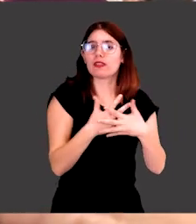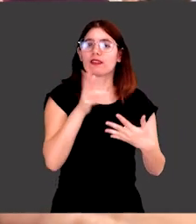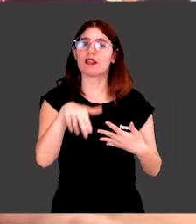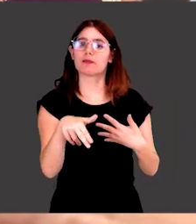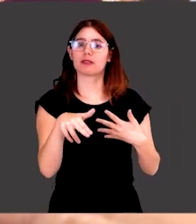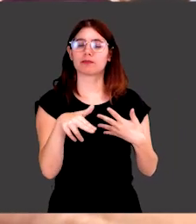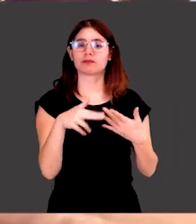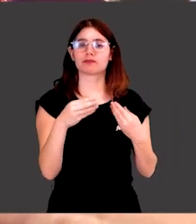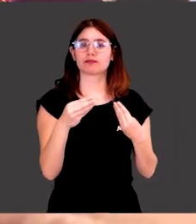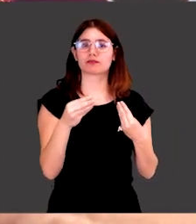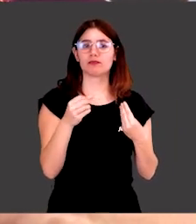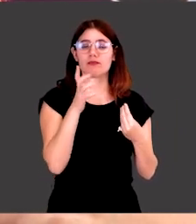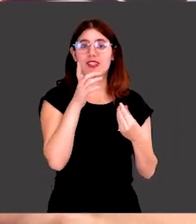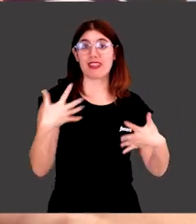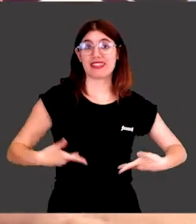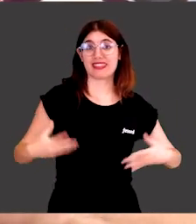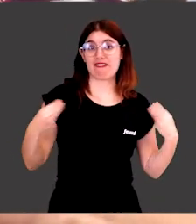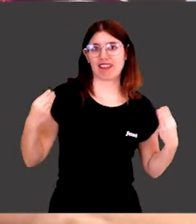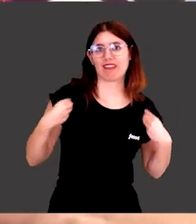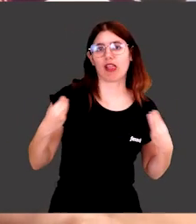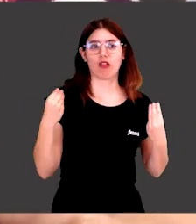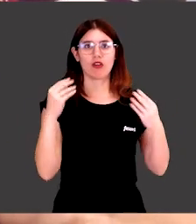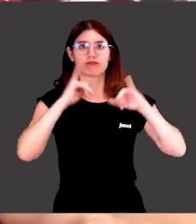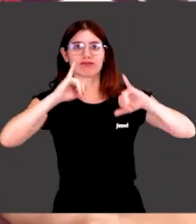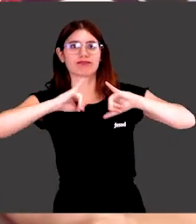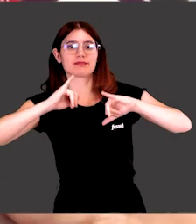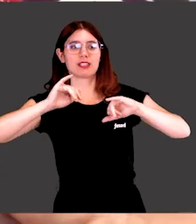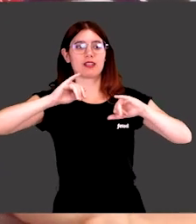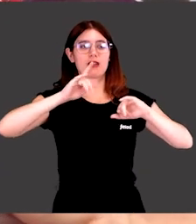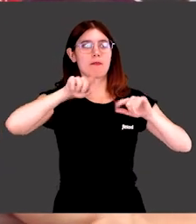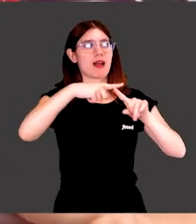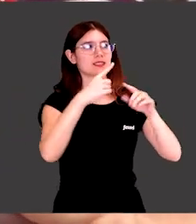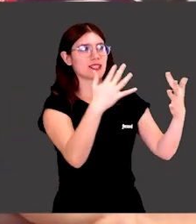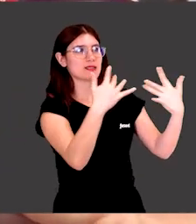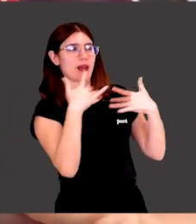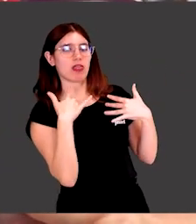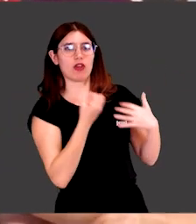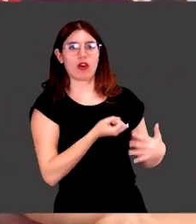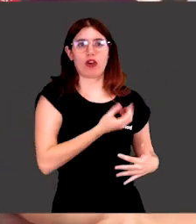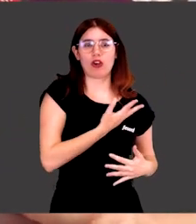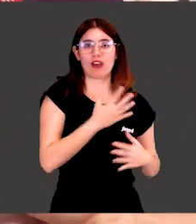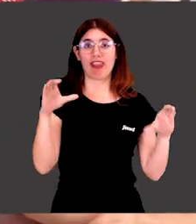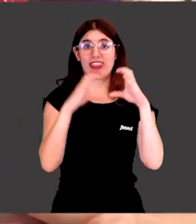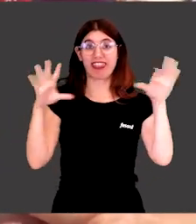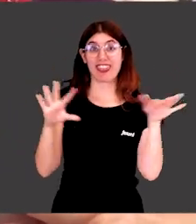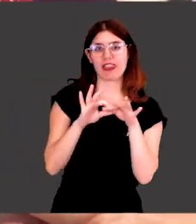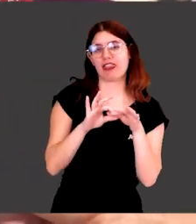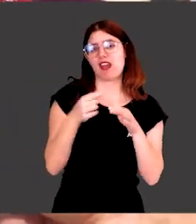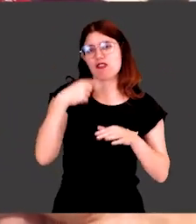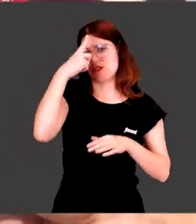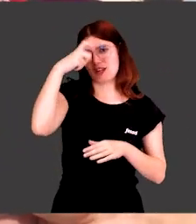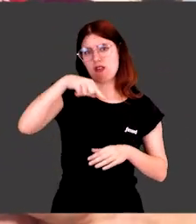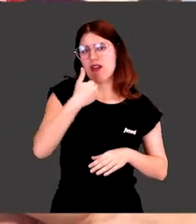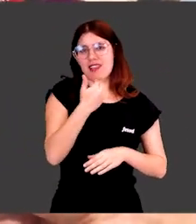juntar, pasarlo bien, la diversión, la inspiración con la